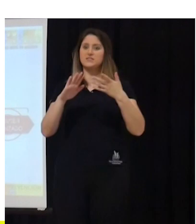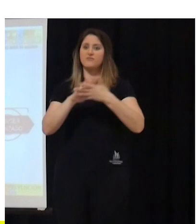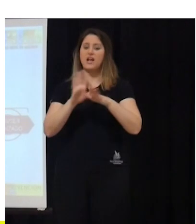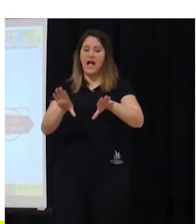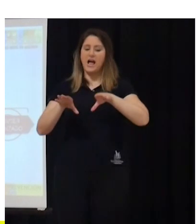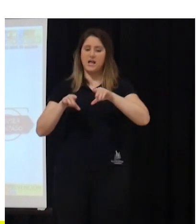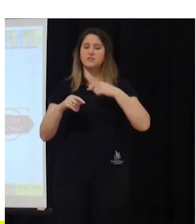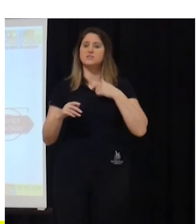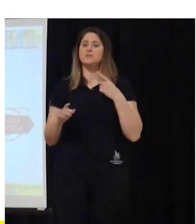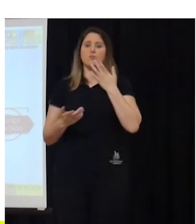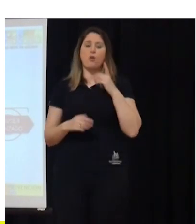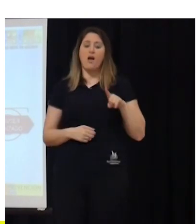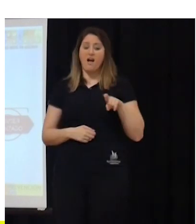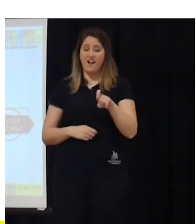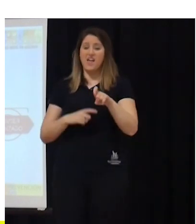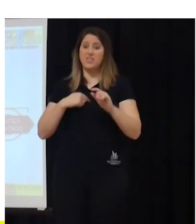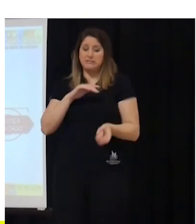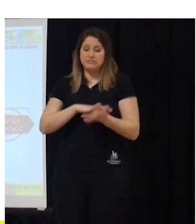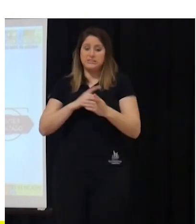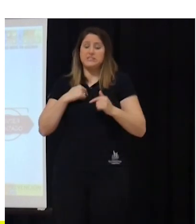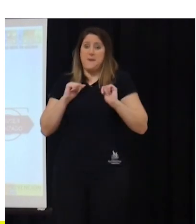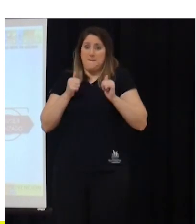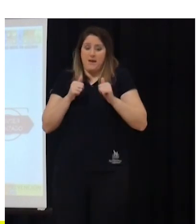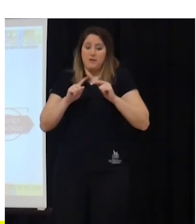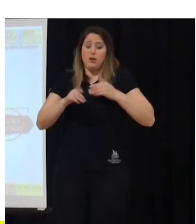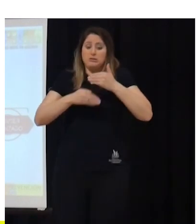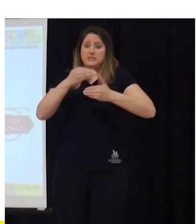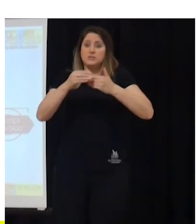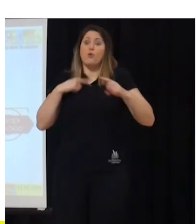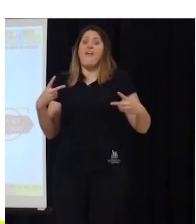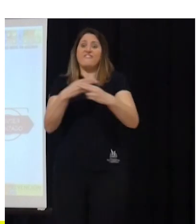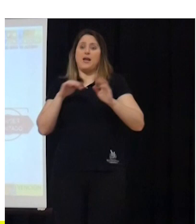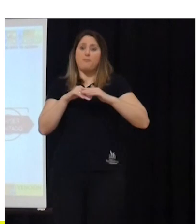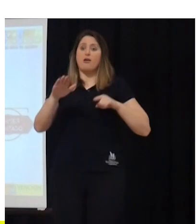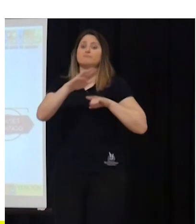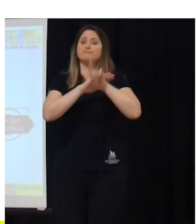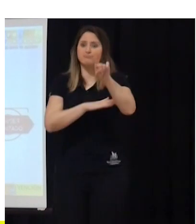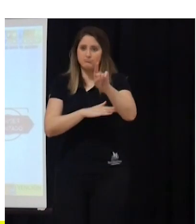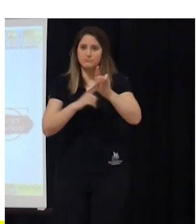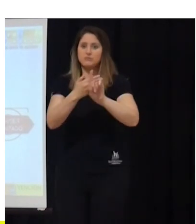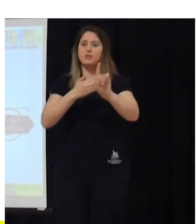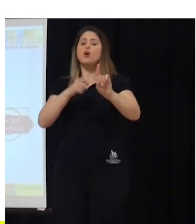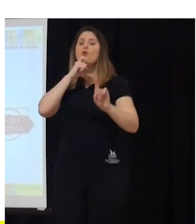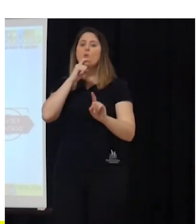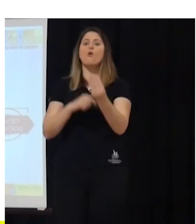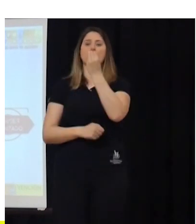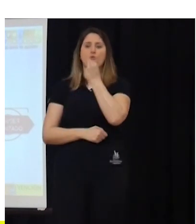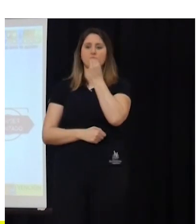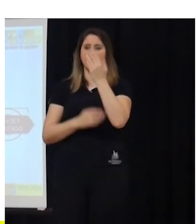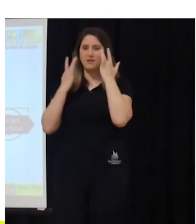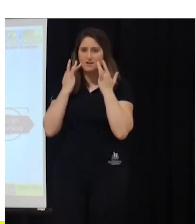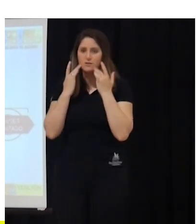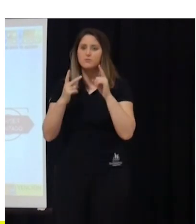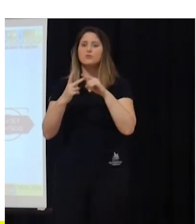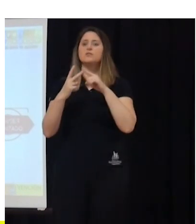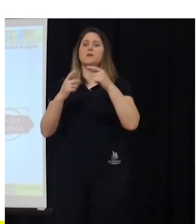un cáncer en una fase avanzada. Y eso lo podemos hacer actuando sobre el tejido sano, haciendo, no